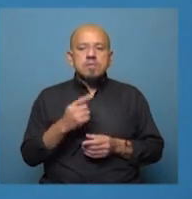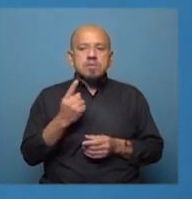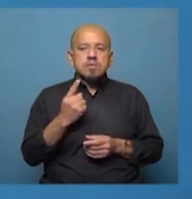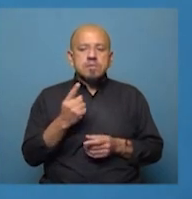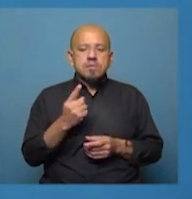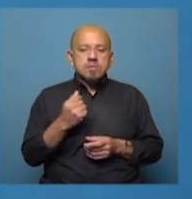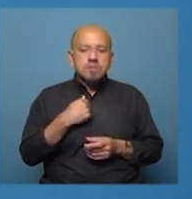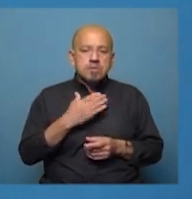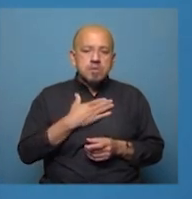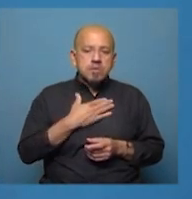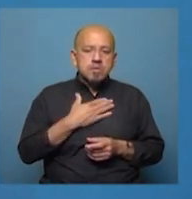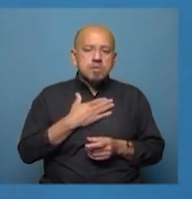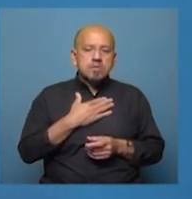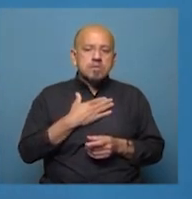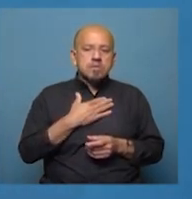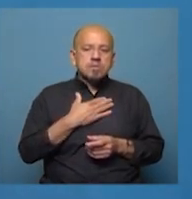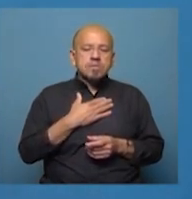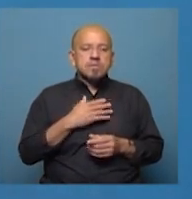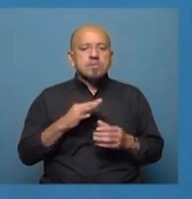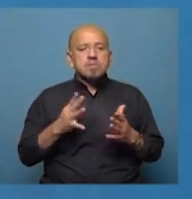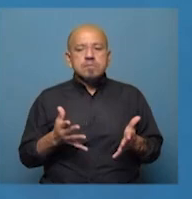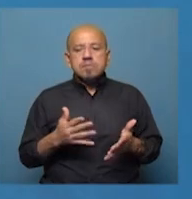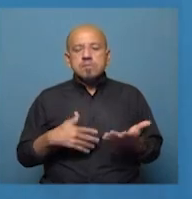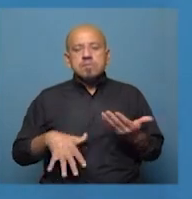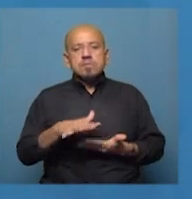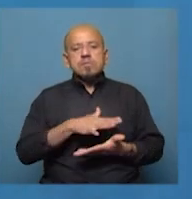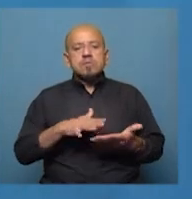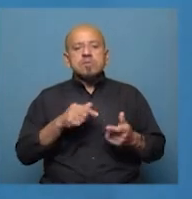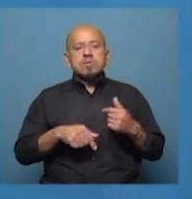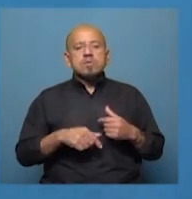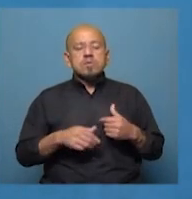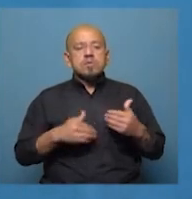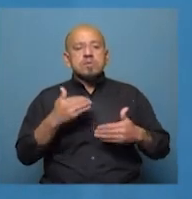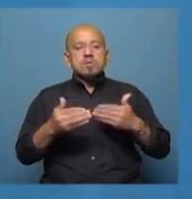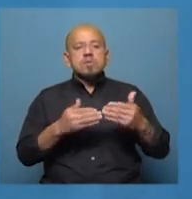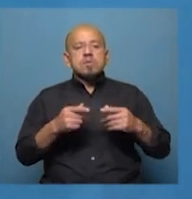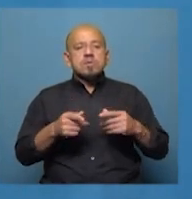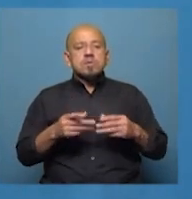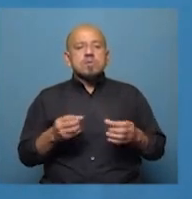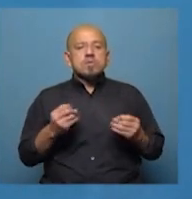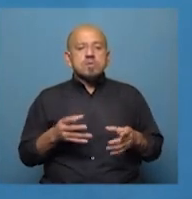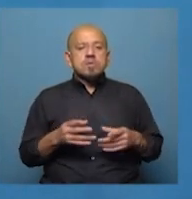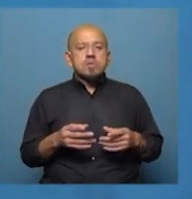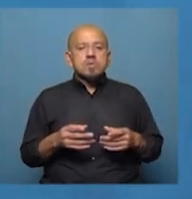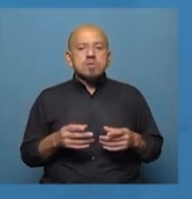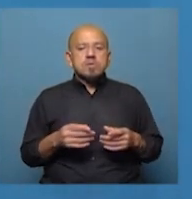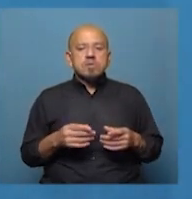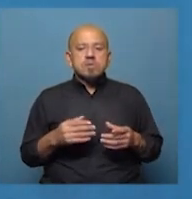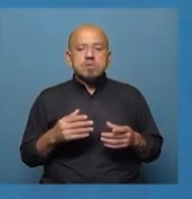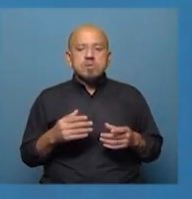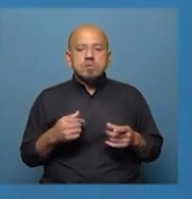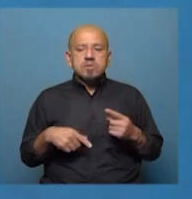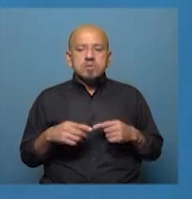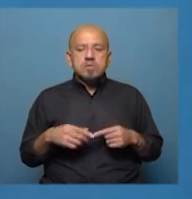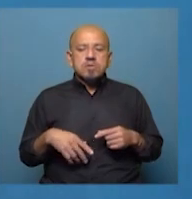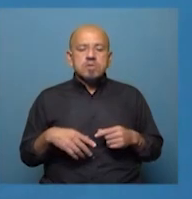que valorar Cuál va a ser la situación de quien más vinculado a este hecho porque lo cierto Es que no llegamos a los